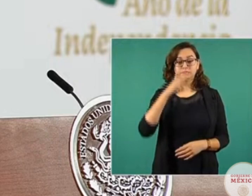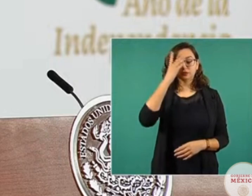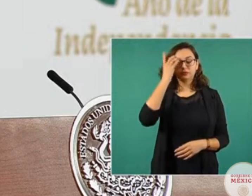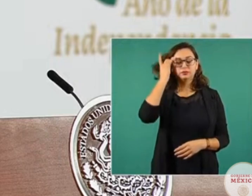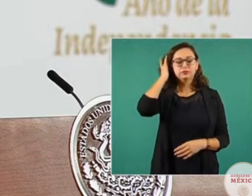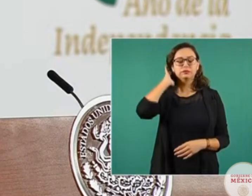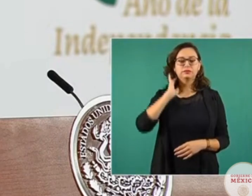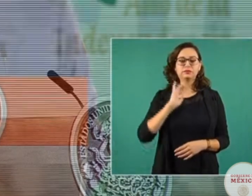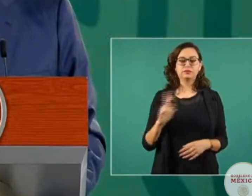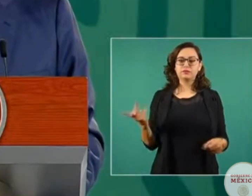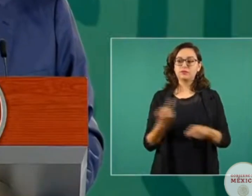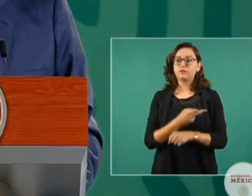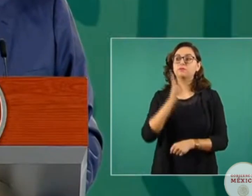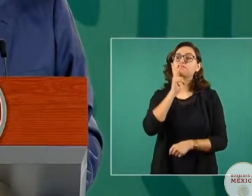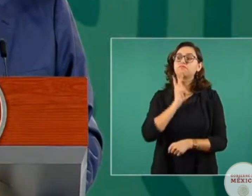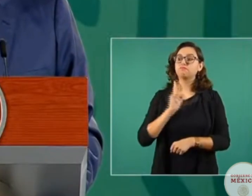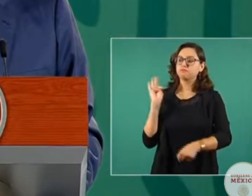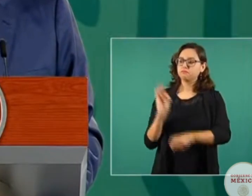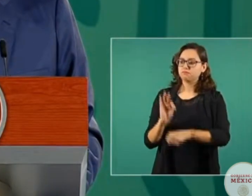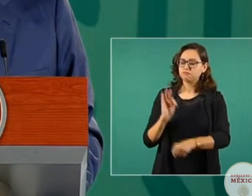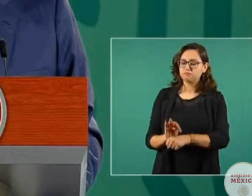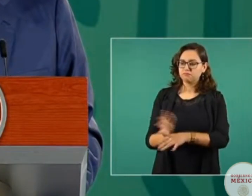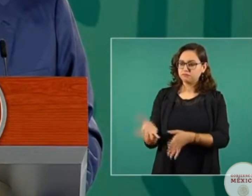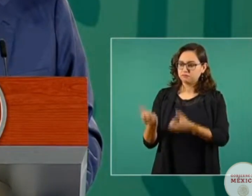la lucha por la defensa del petróleo,